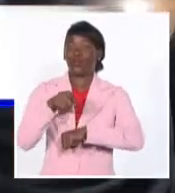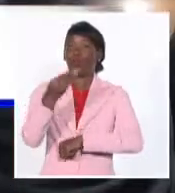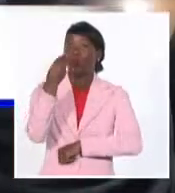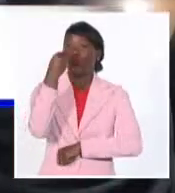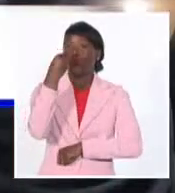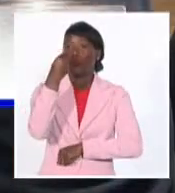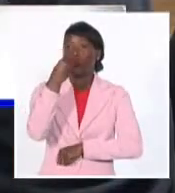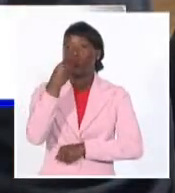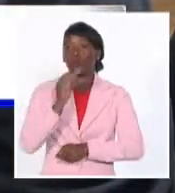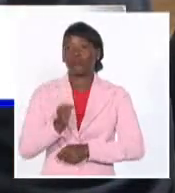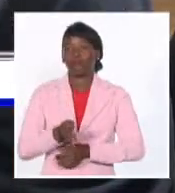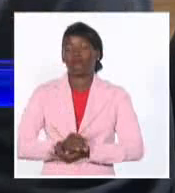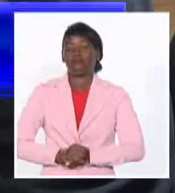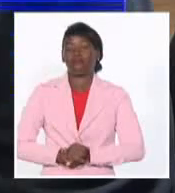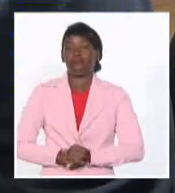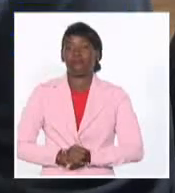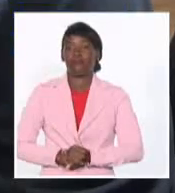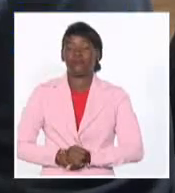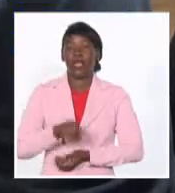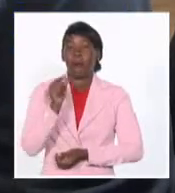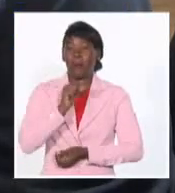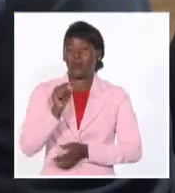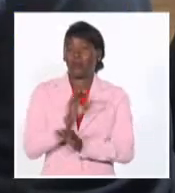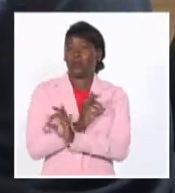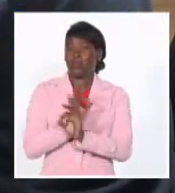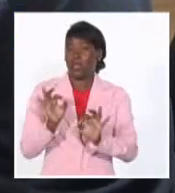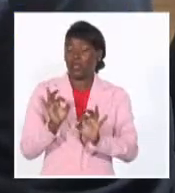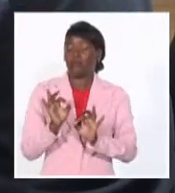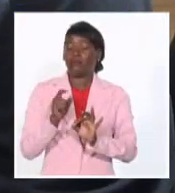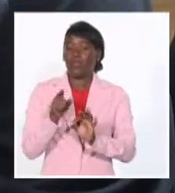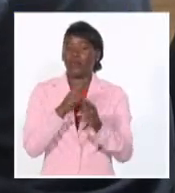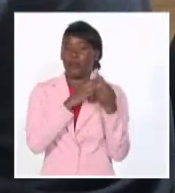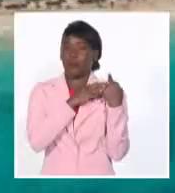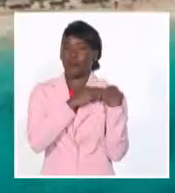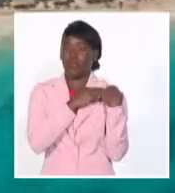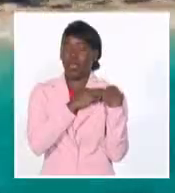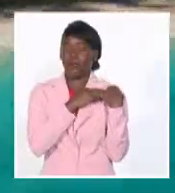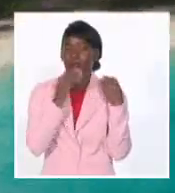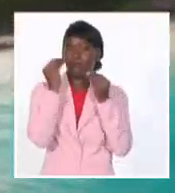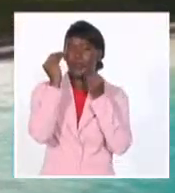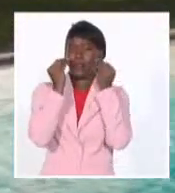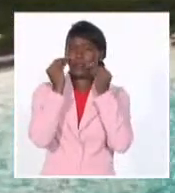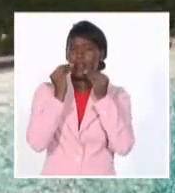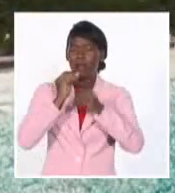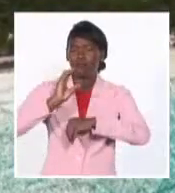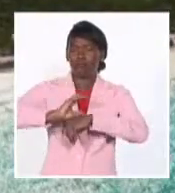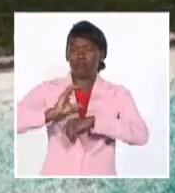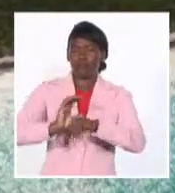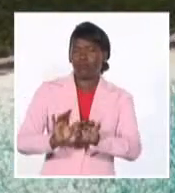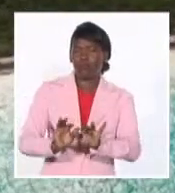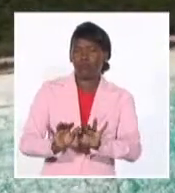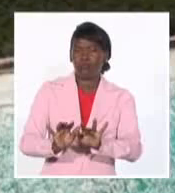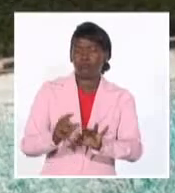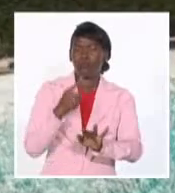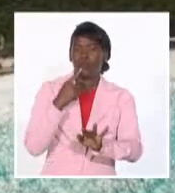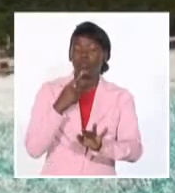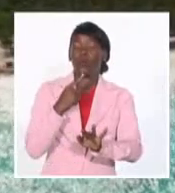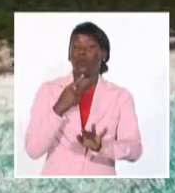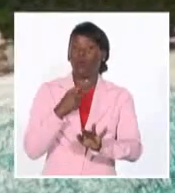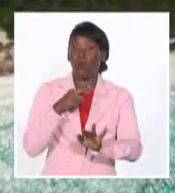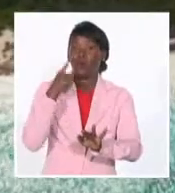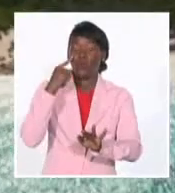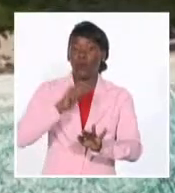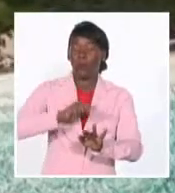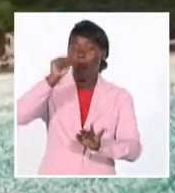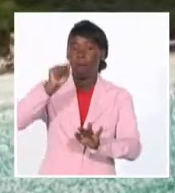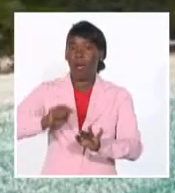demanda. Especialistas del Despacho Nacional de Cargas señalan que la energía en Cuba tiene dos picos de